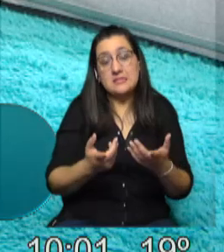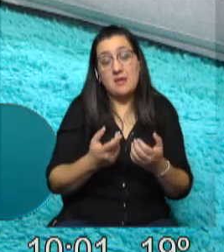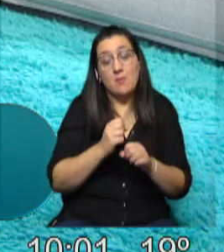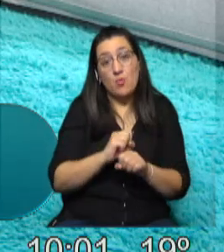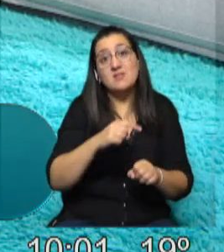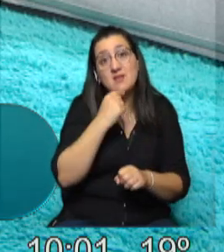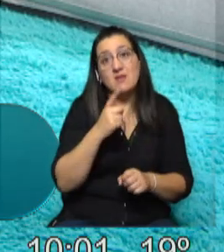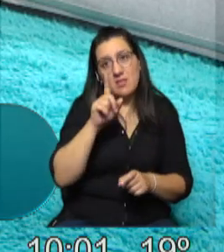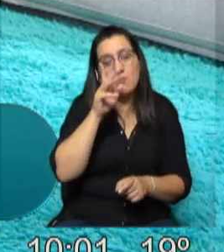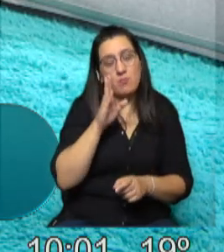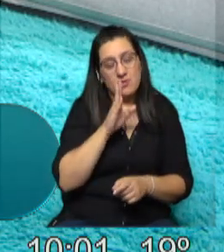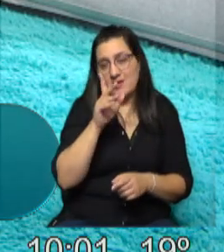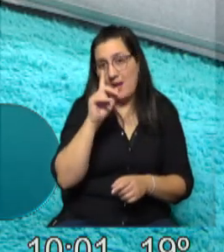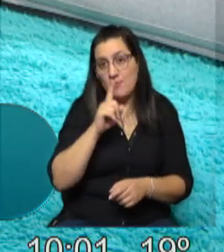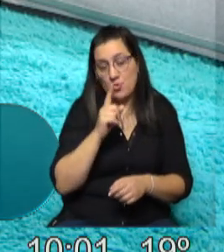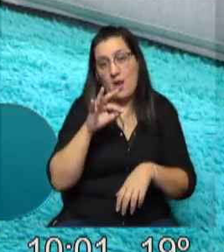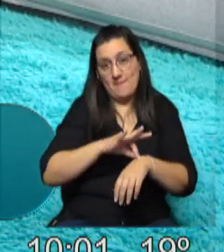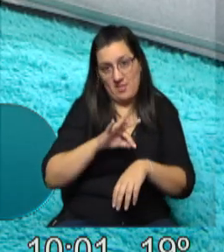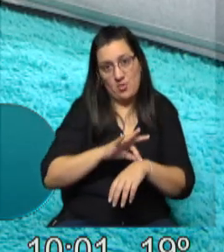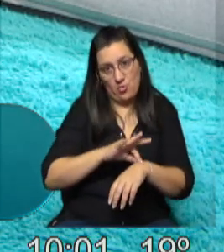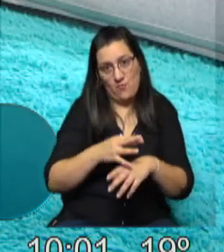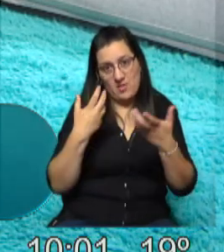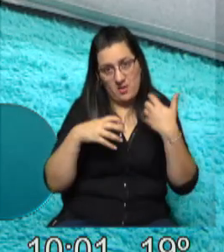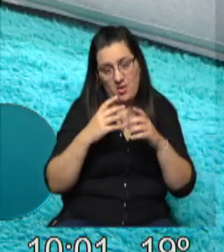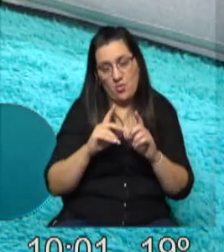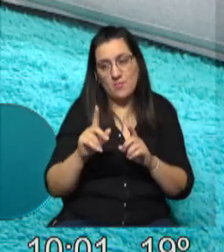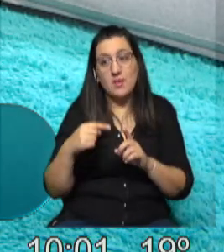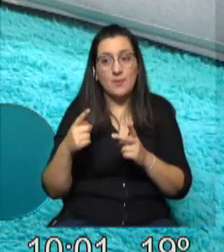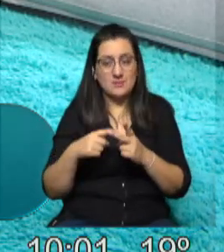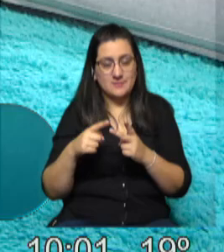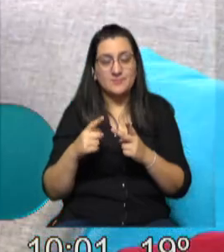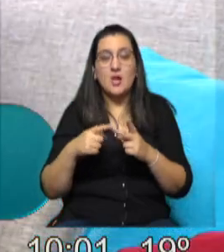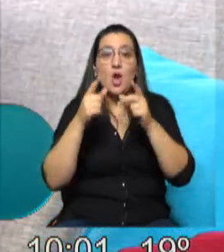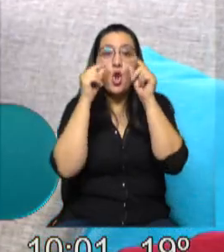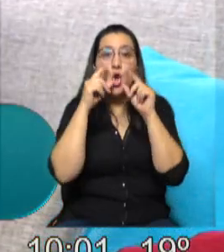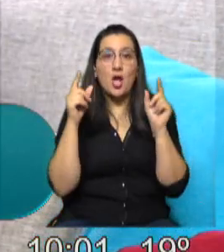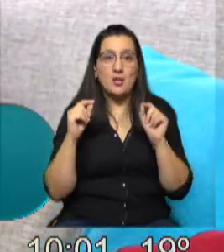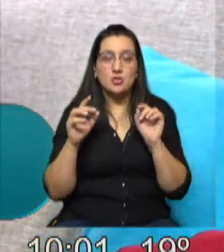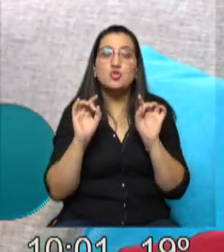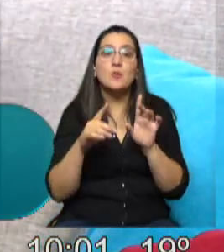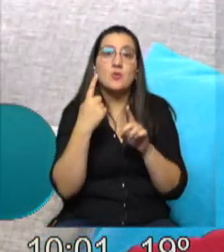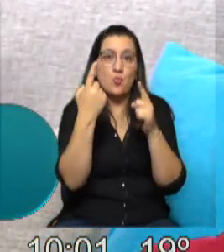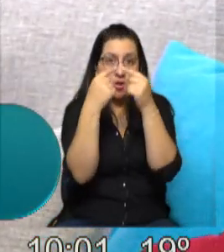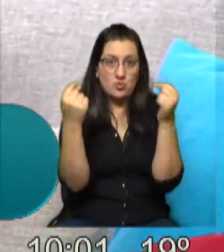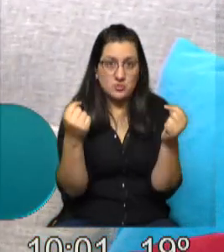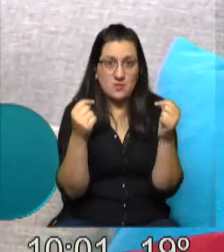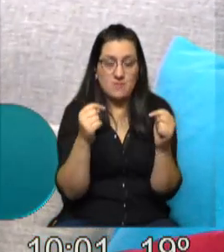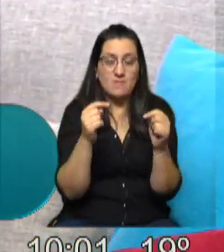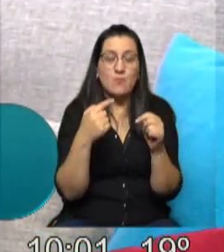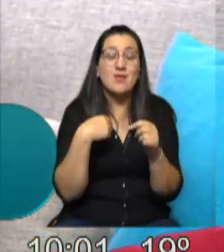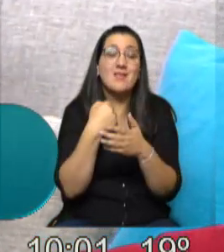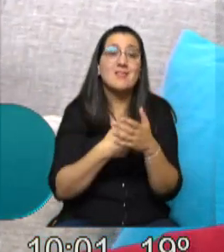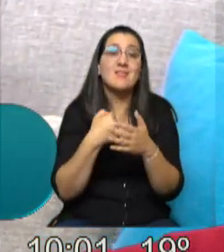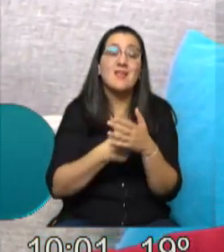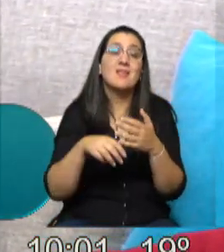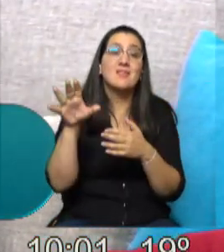demás. Para terminar, los gatos, porque los gatos vamos a hablar una sola, pero voy a traer, si se puede, voy a traer. Sí.